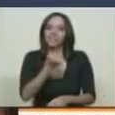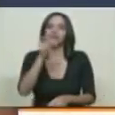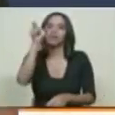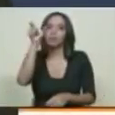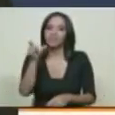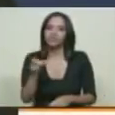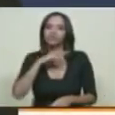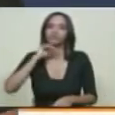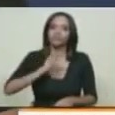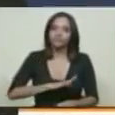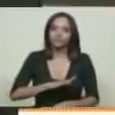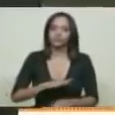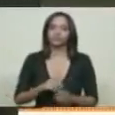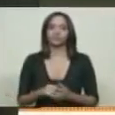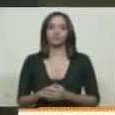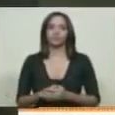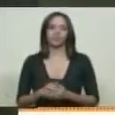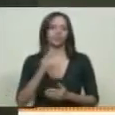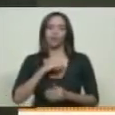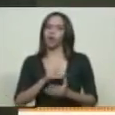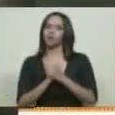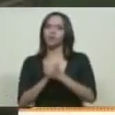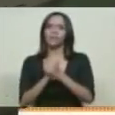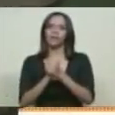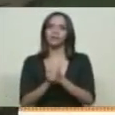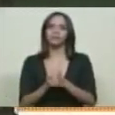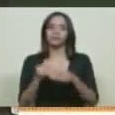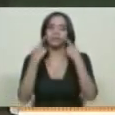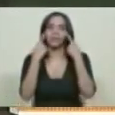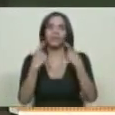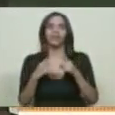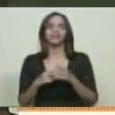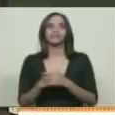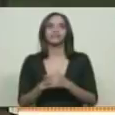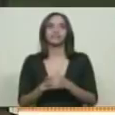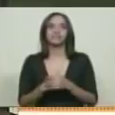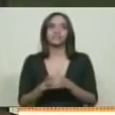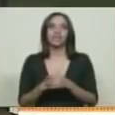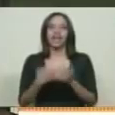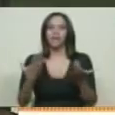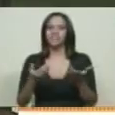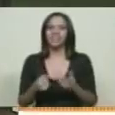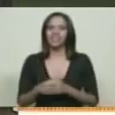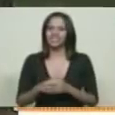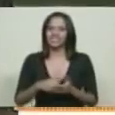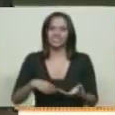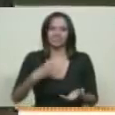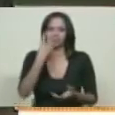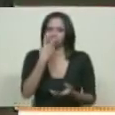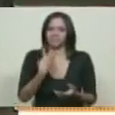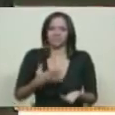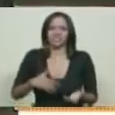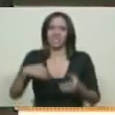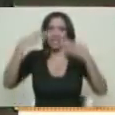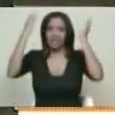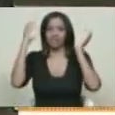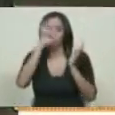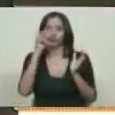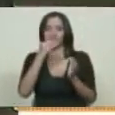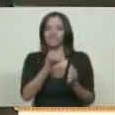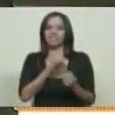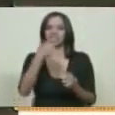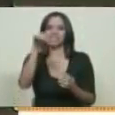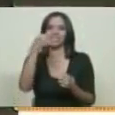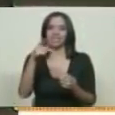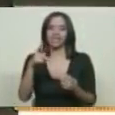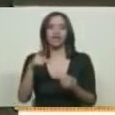dirigente. Así mismo, toda nuestra solidaridad con los compañeros. Miren, a propósito de escorias humanas y de al numeral Almugre, asesino del ZK,